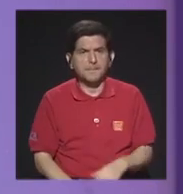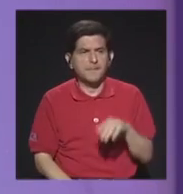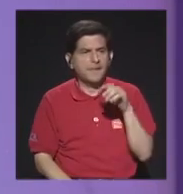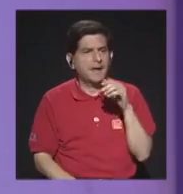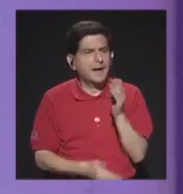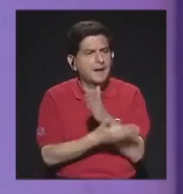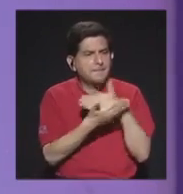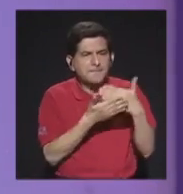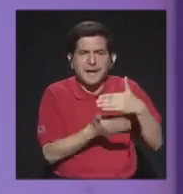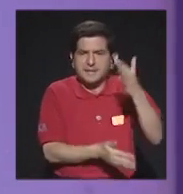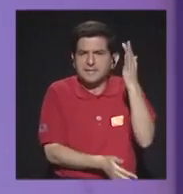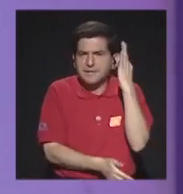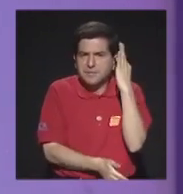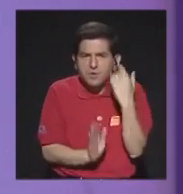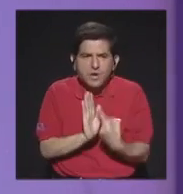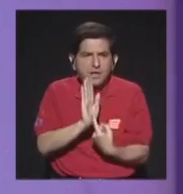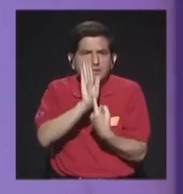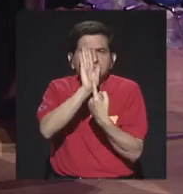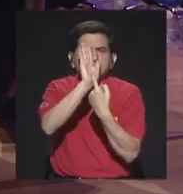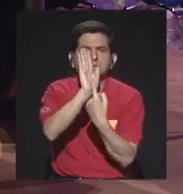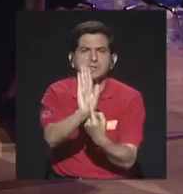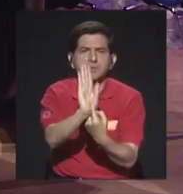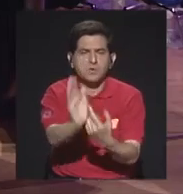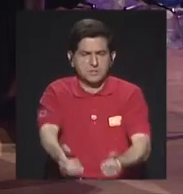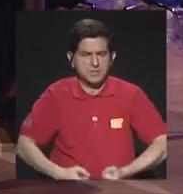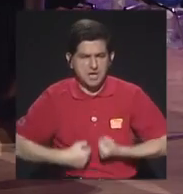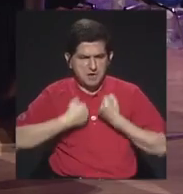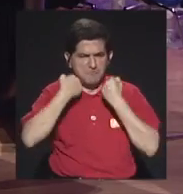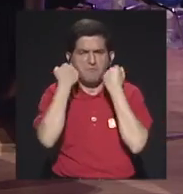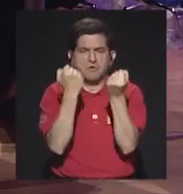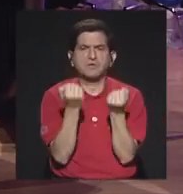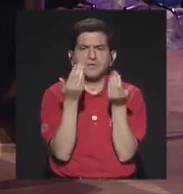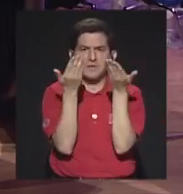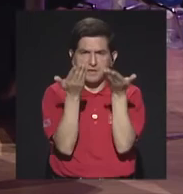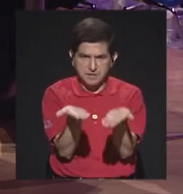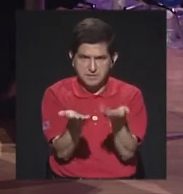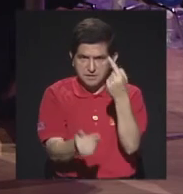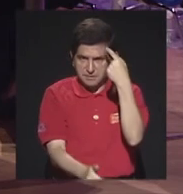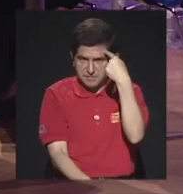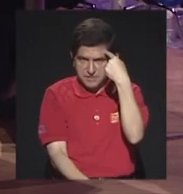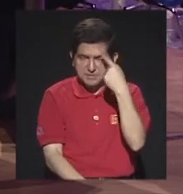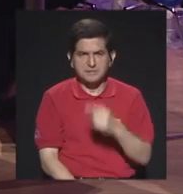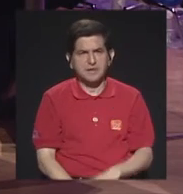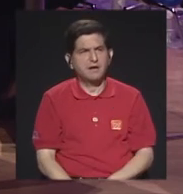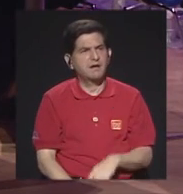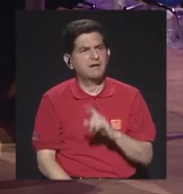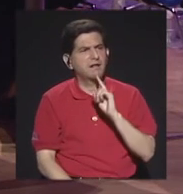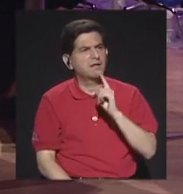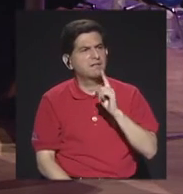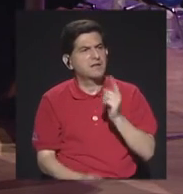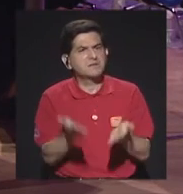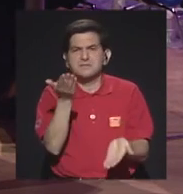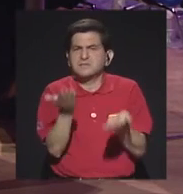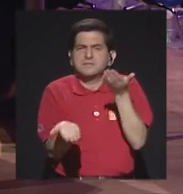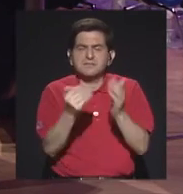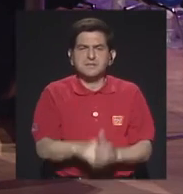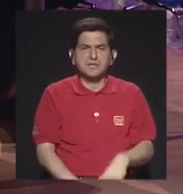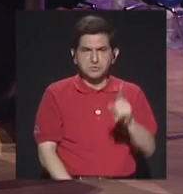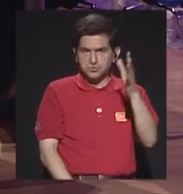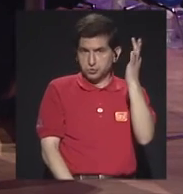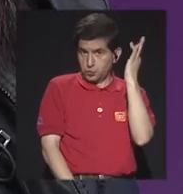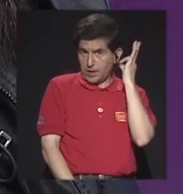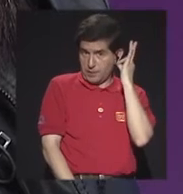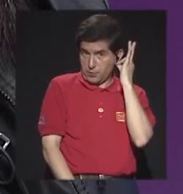esa parte femenina que viene a fortalecer mucho. Pensamos, como bien dicen por ahí, cuando una